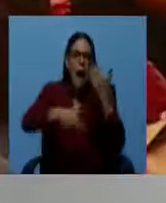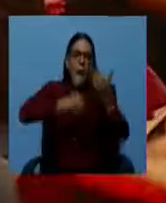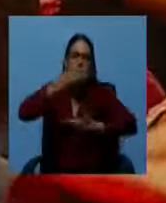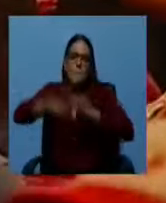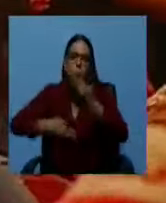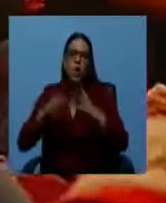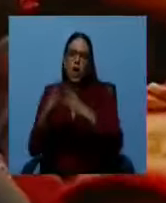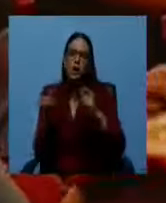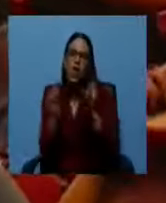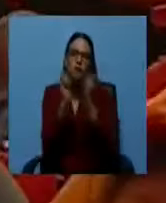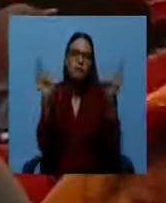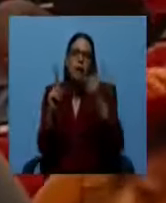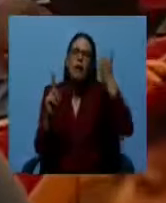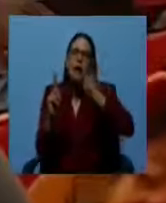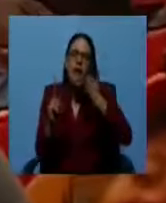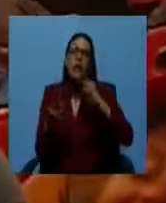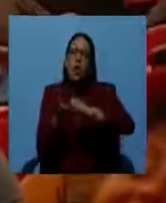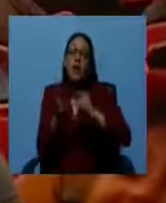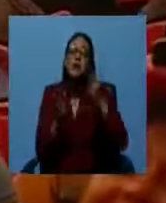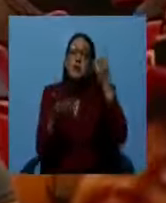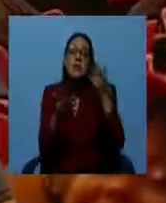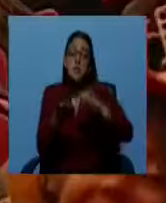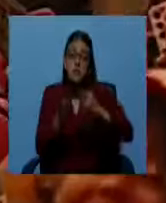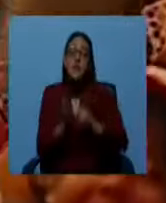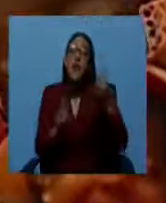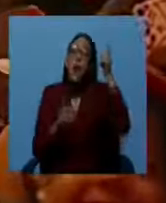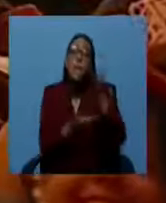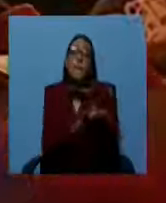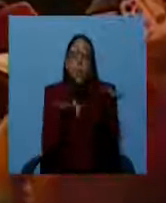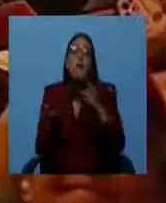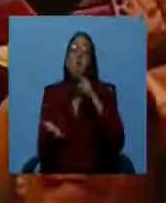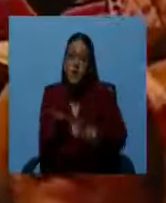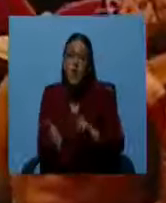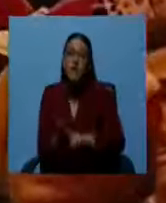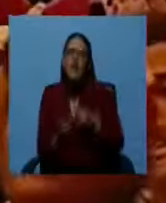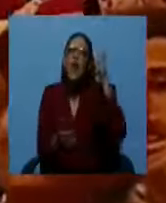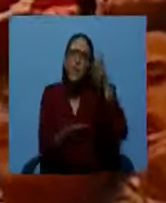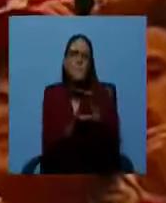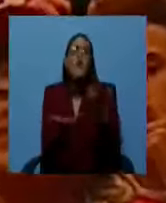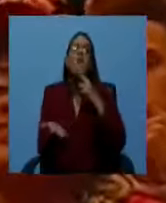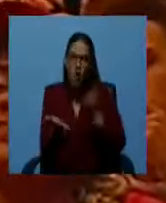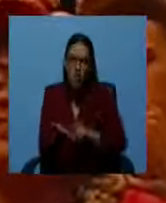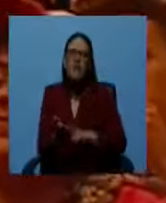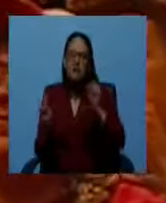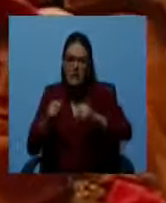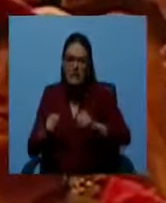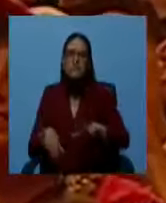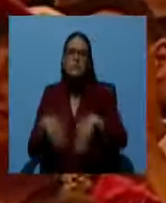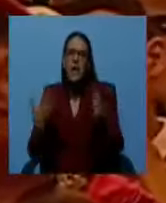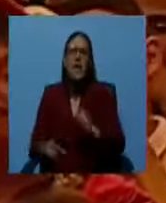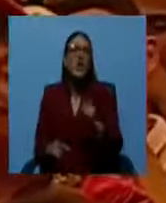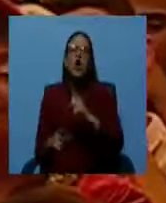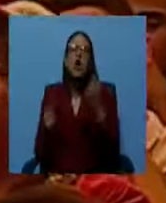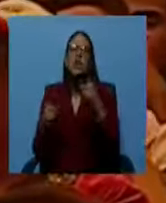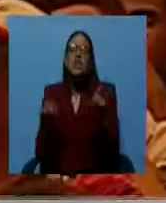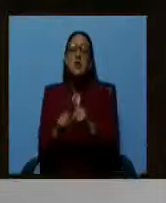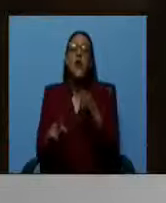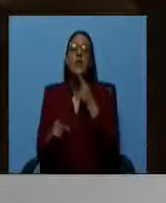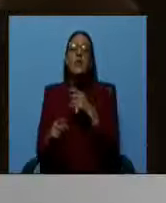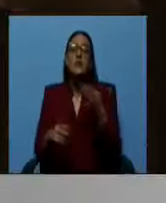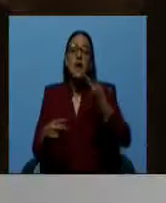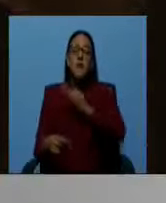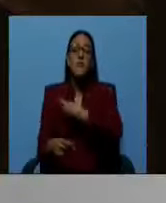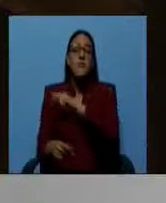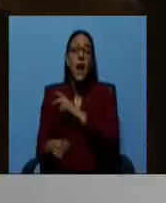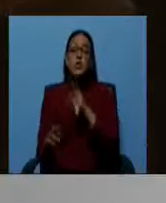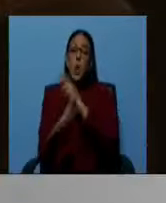cariño, y ese es nuestro pueblo. Ese es el verdadero pueblo, no el pueblo que intentan decir las redes sociales. El pueblo